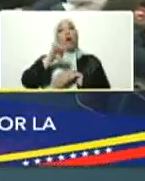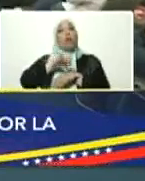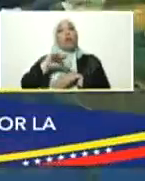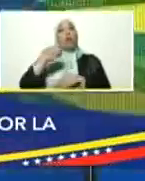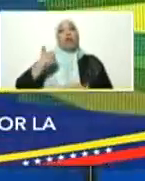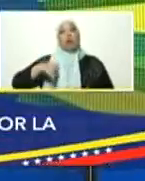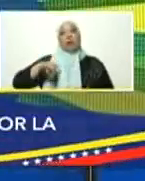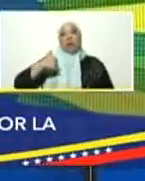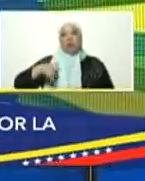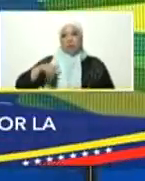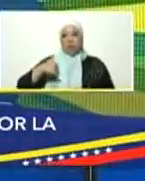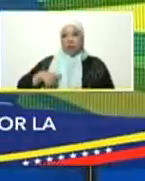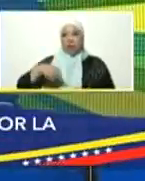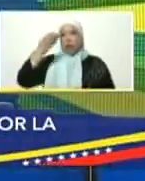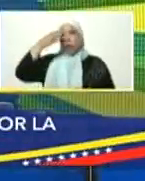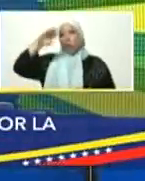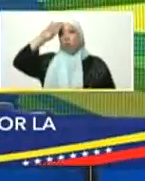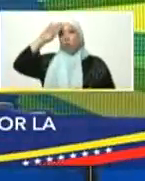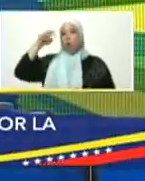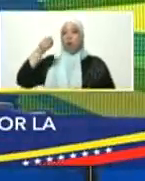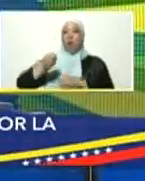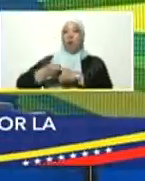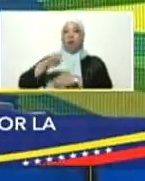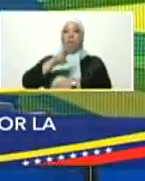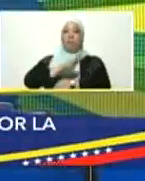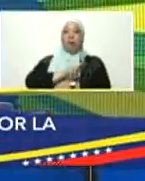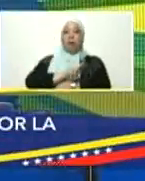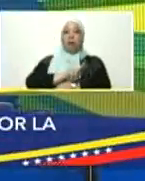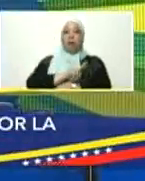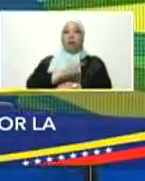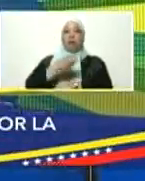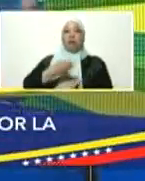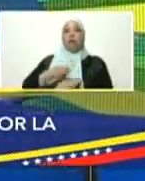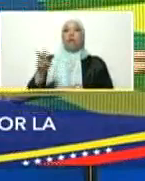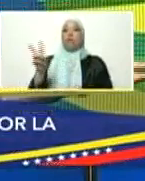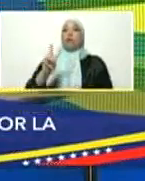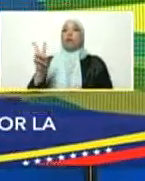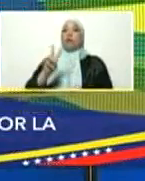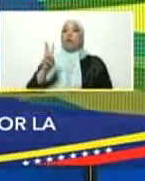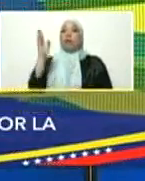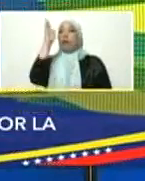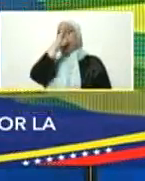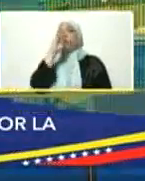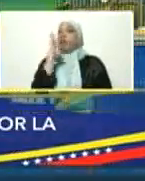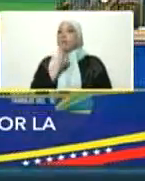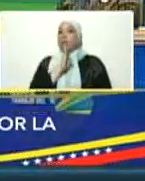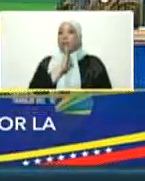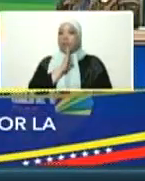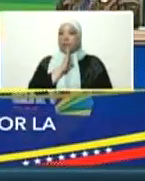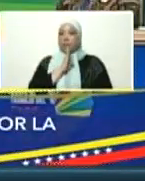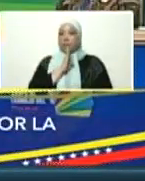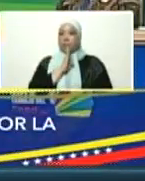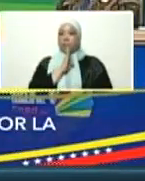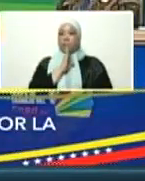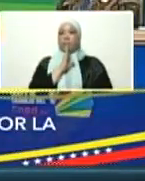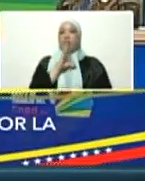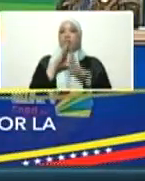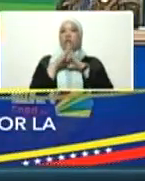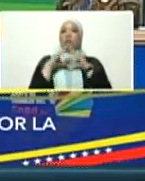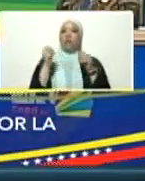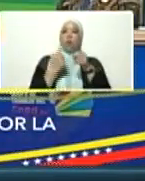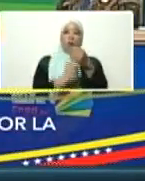Argentina, de Guatemala, de Venezuela, de Brasil y con todos nuestros hermanos